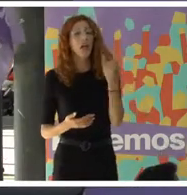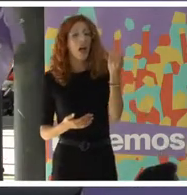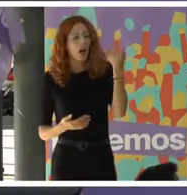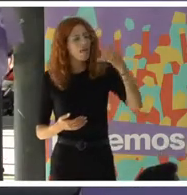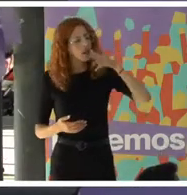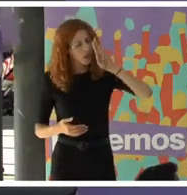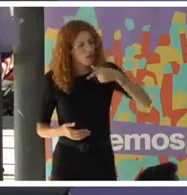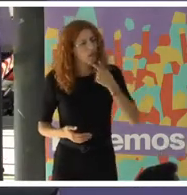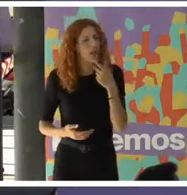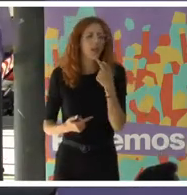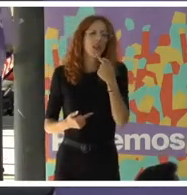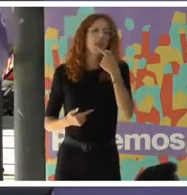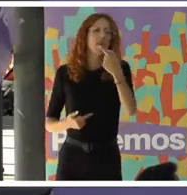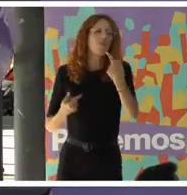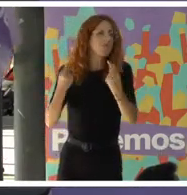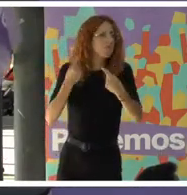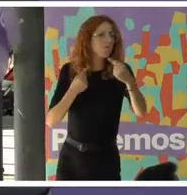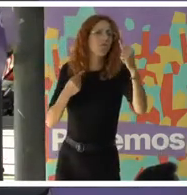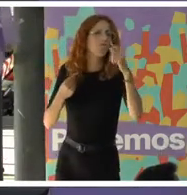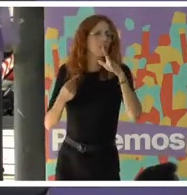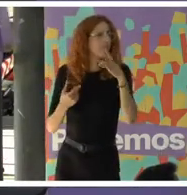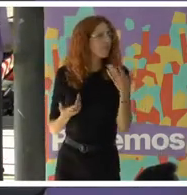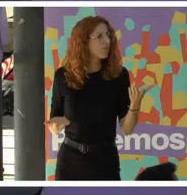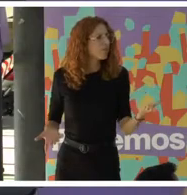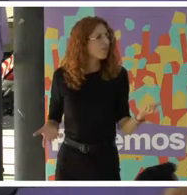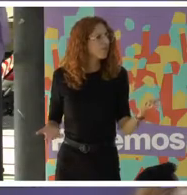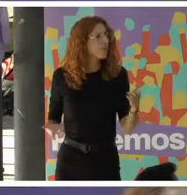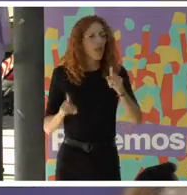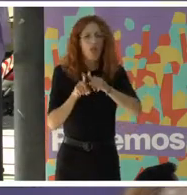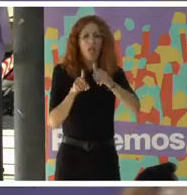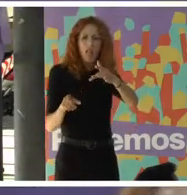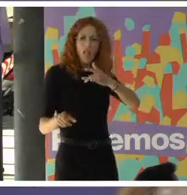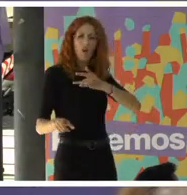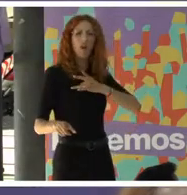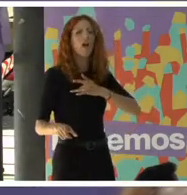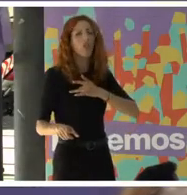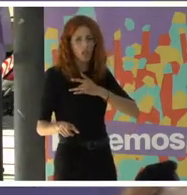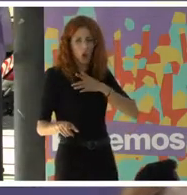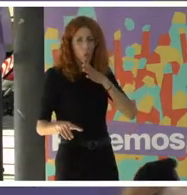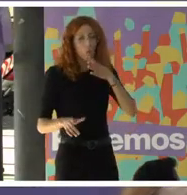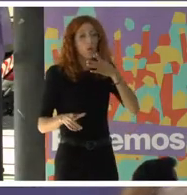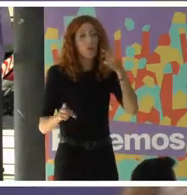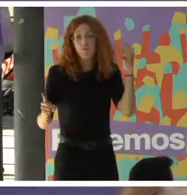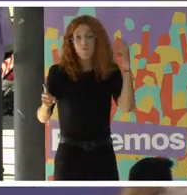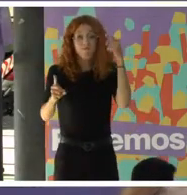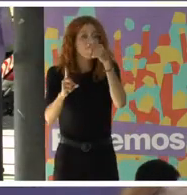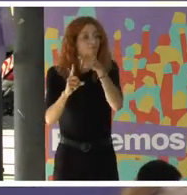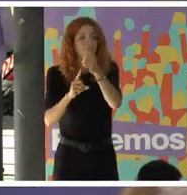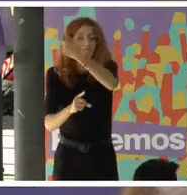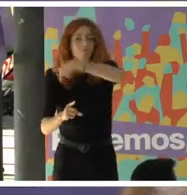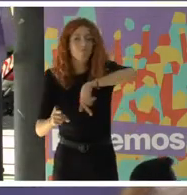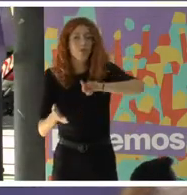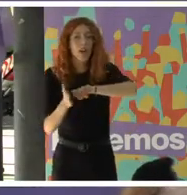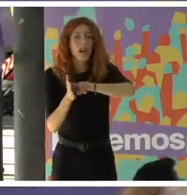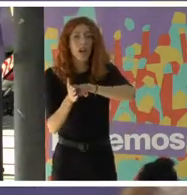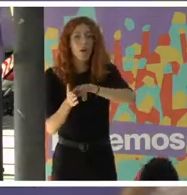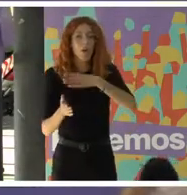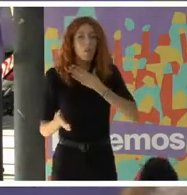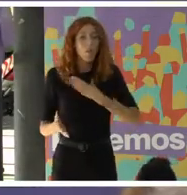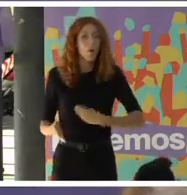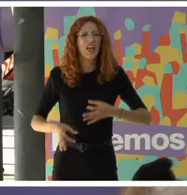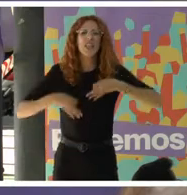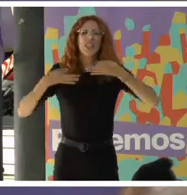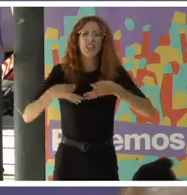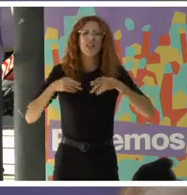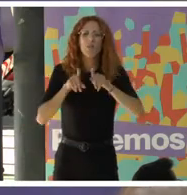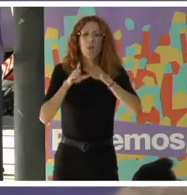todo quería deciros una cosa que yo creo que está en el corazón y en la clave por la cual en la región de Murcia siempre ha habido un